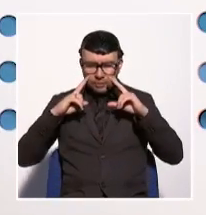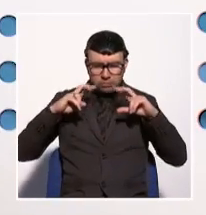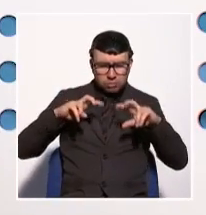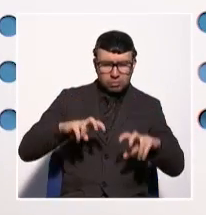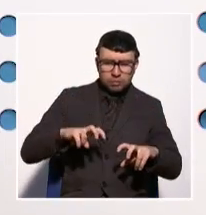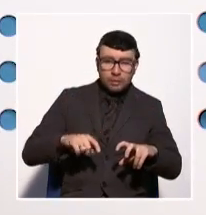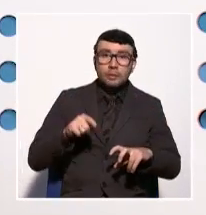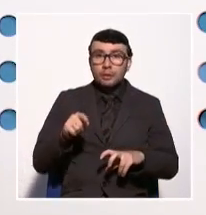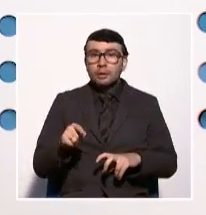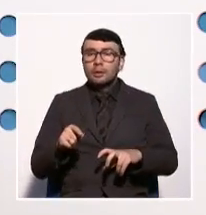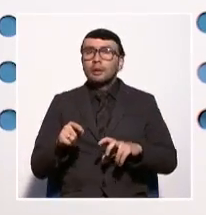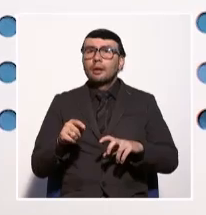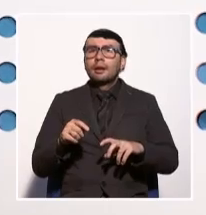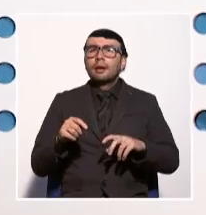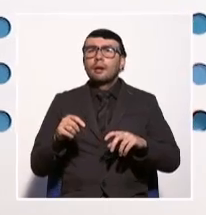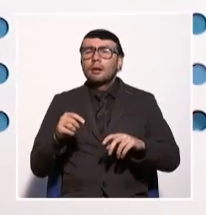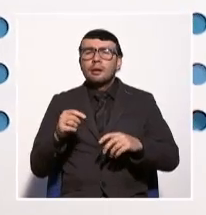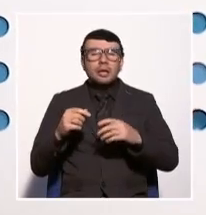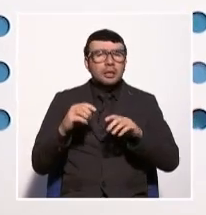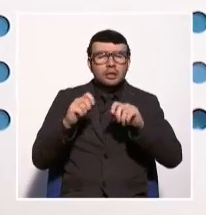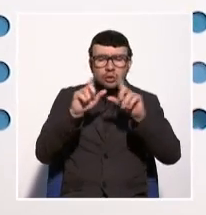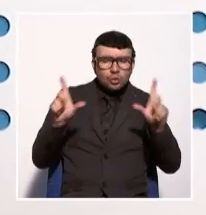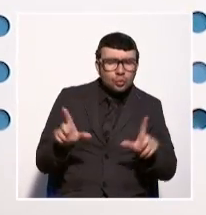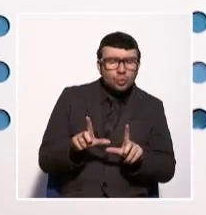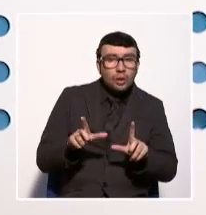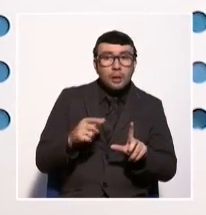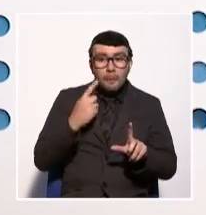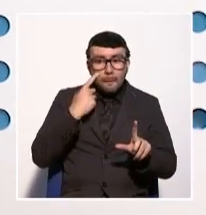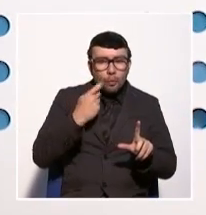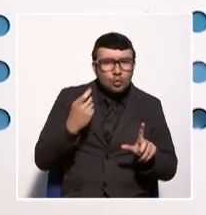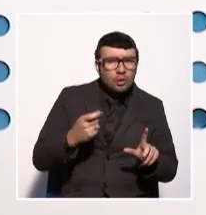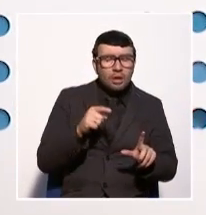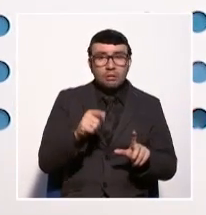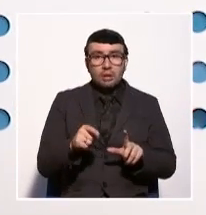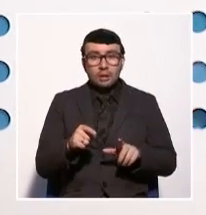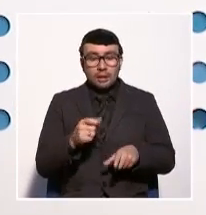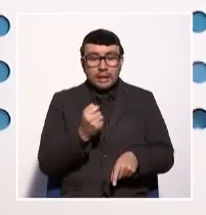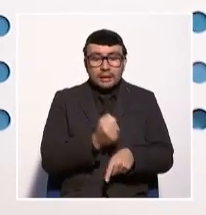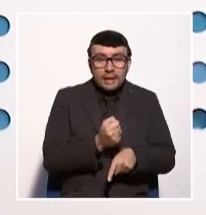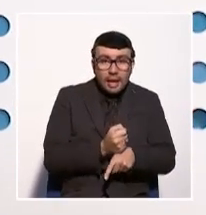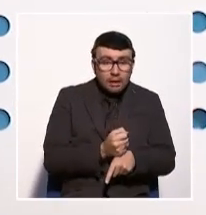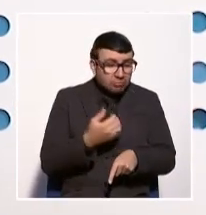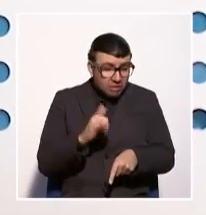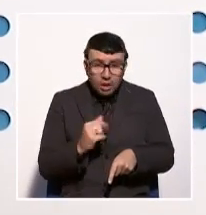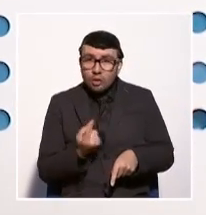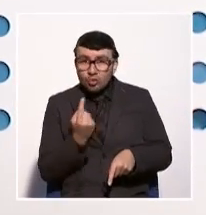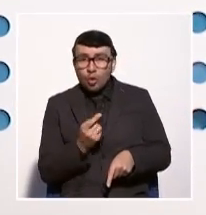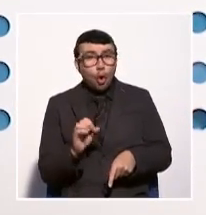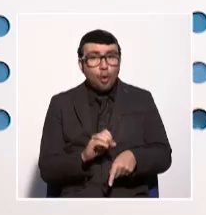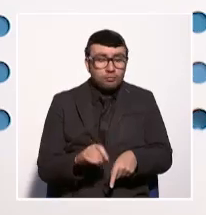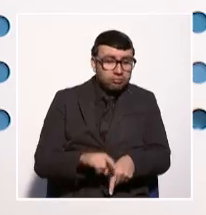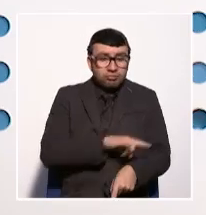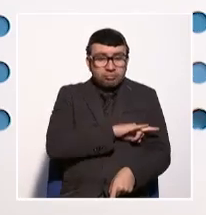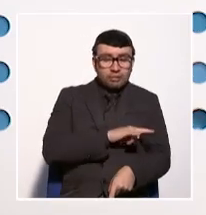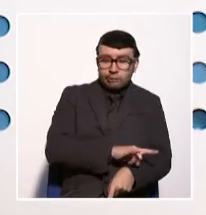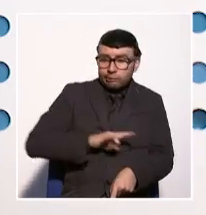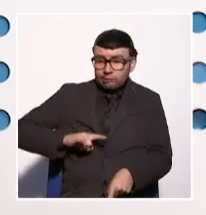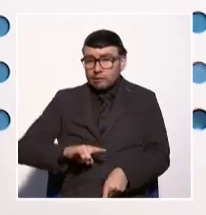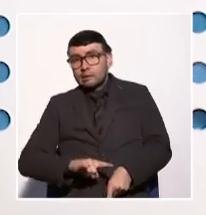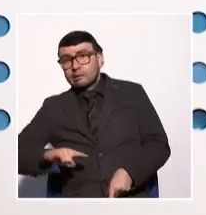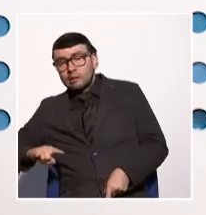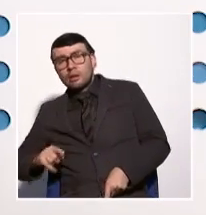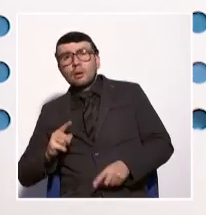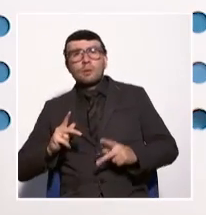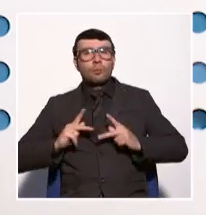son buscando la metástasis y el cáncer se ha ido a otros sitios entonces se buscan el pulmón en